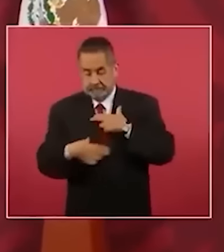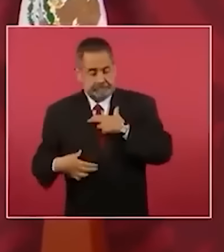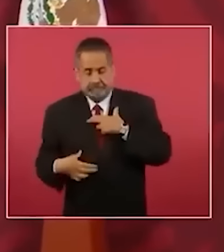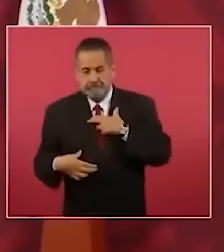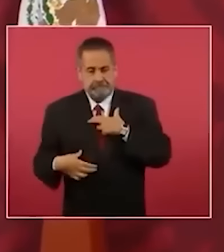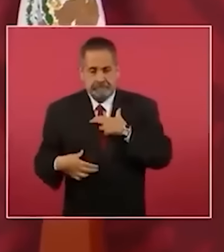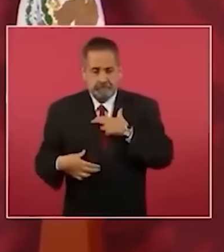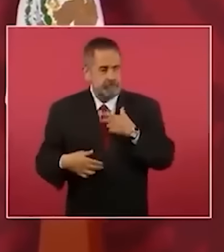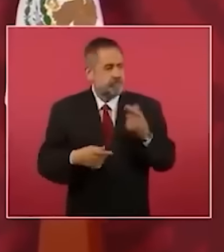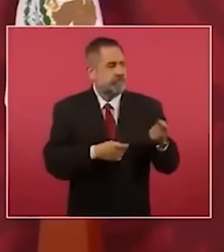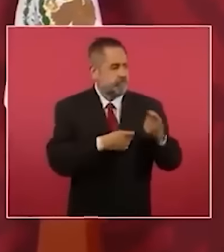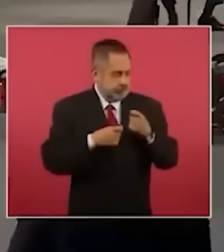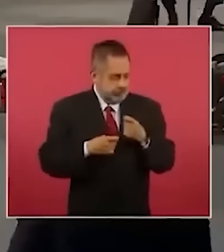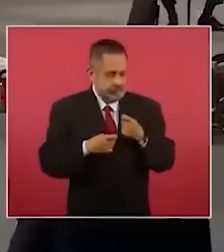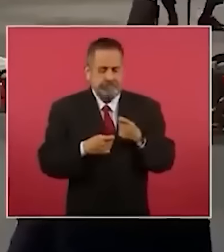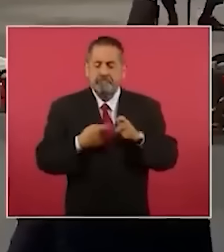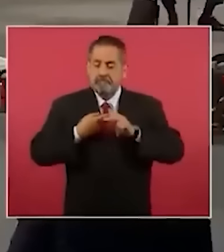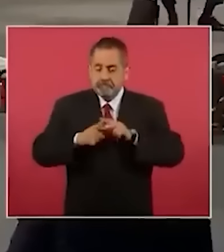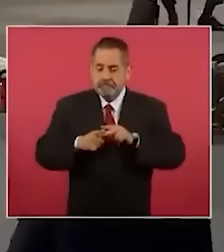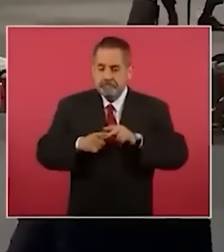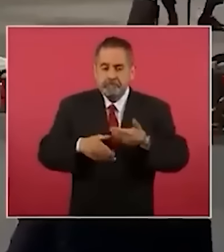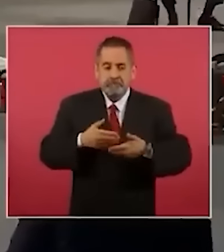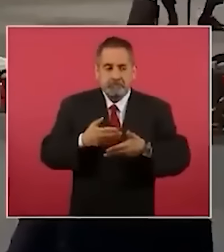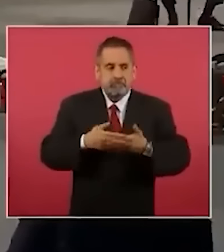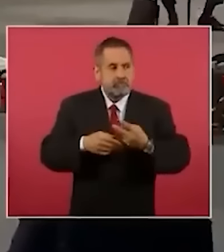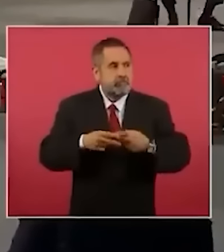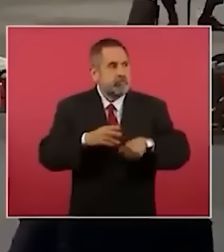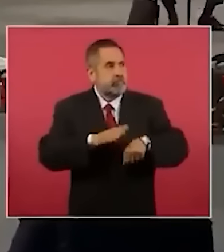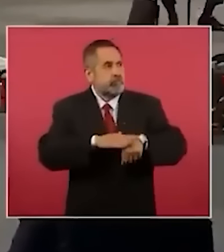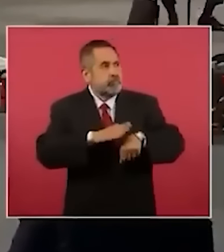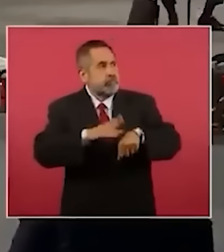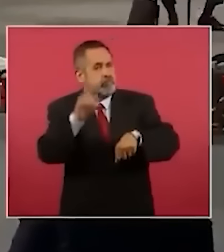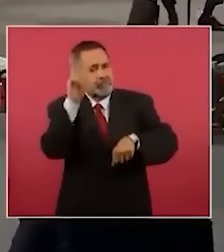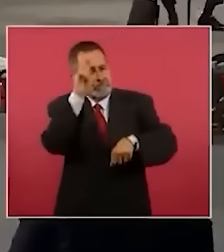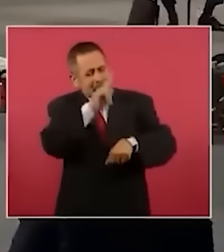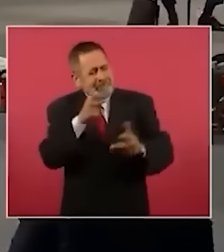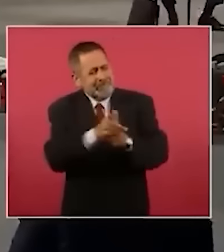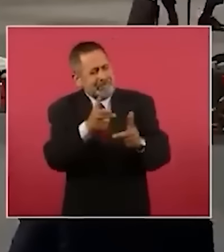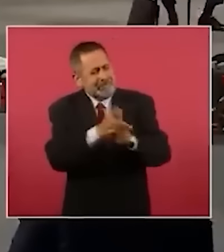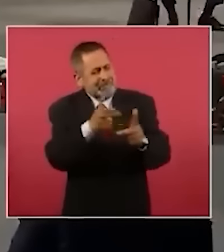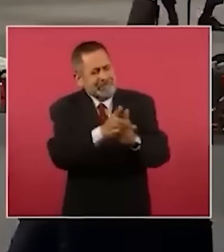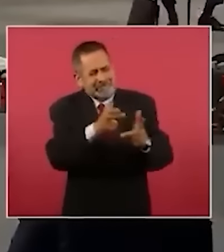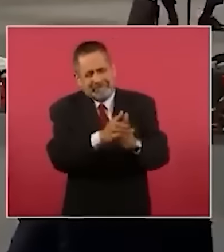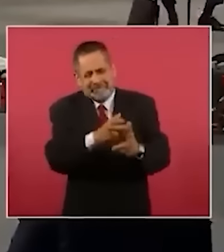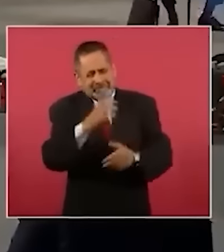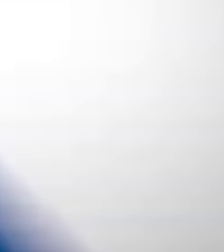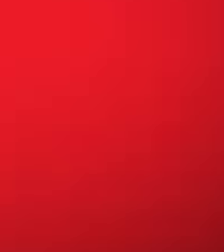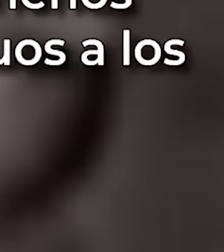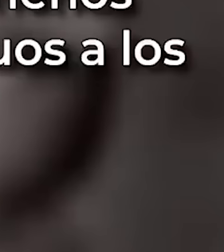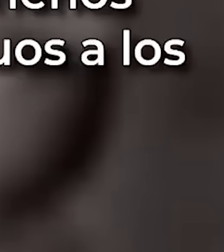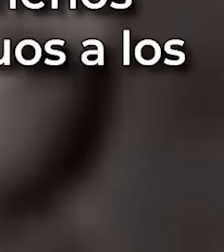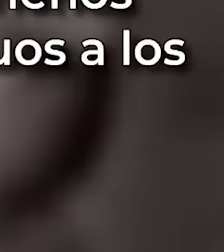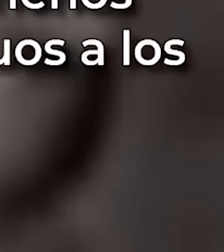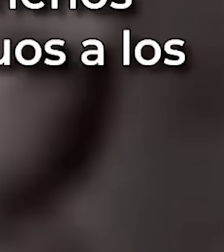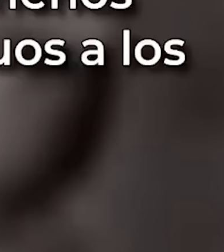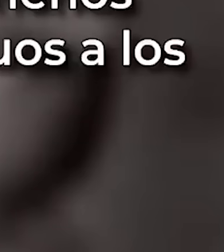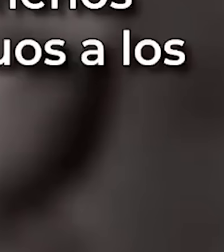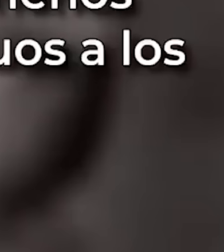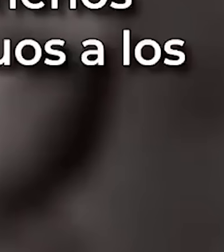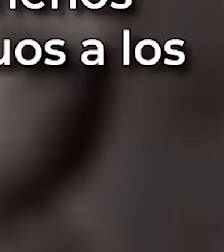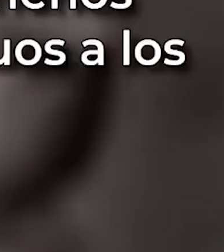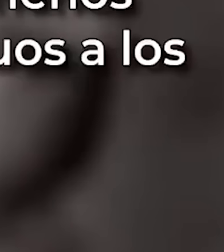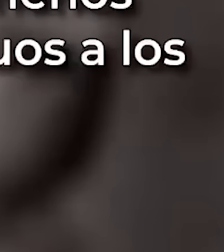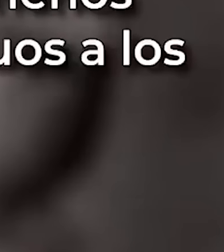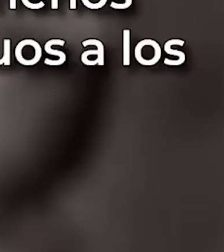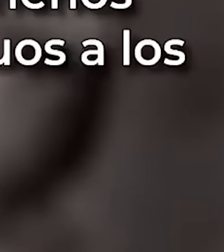arriba y todavía en el gobierno pasado le subieron más toda propaganda debe